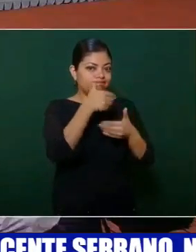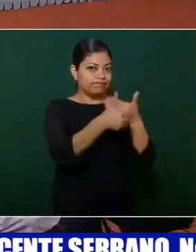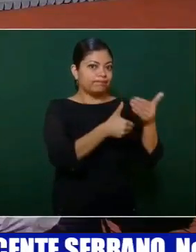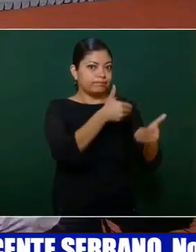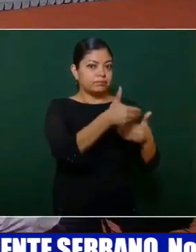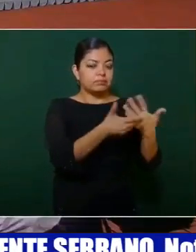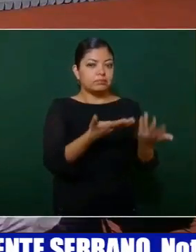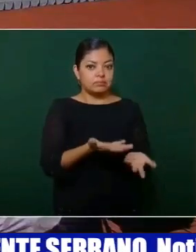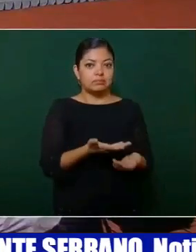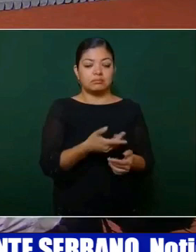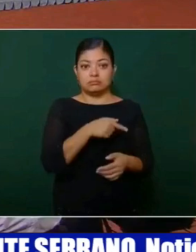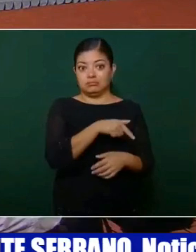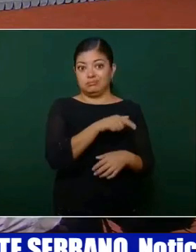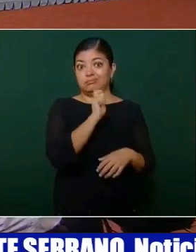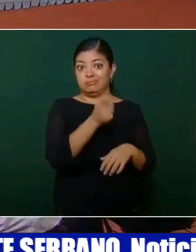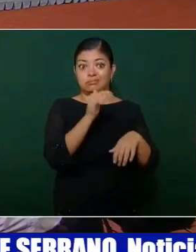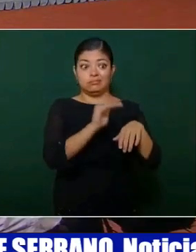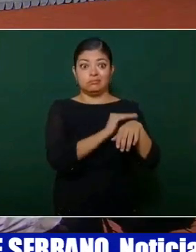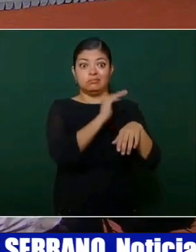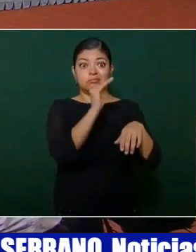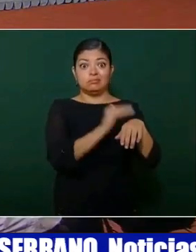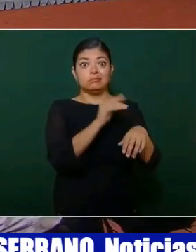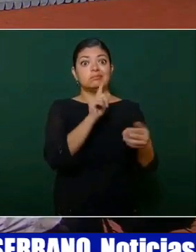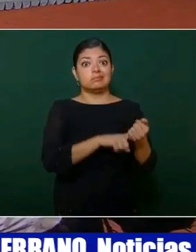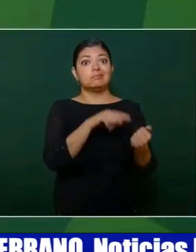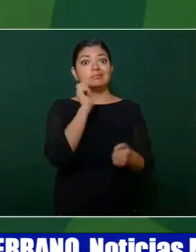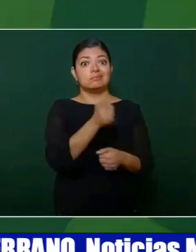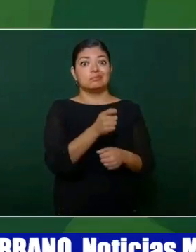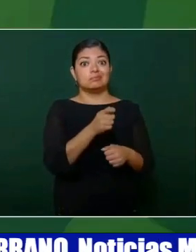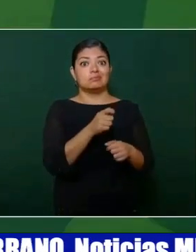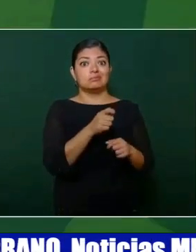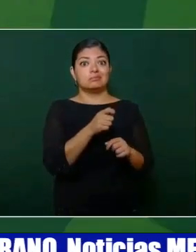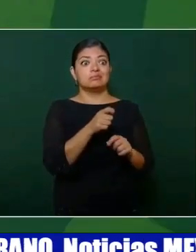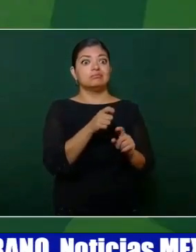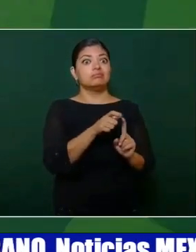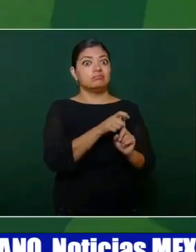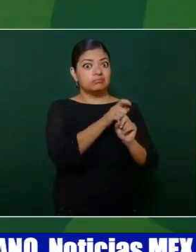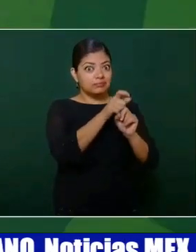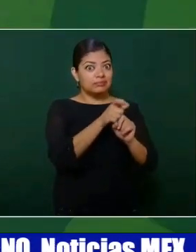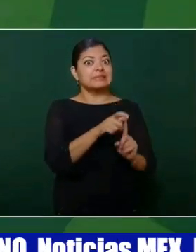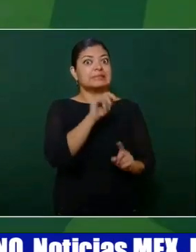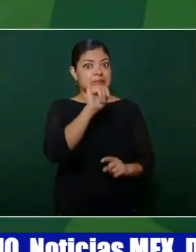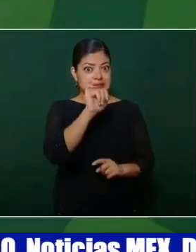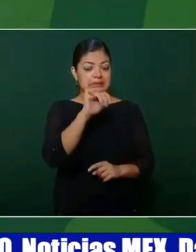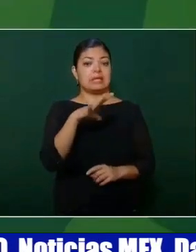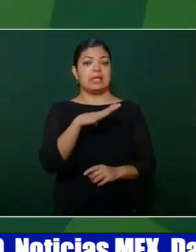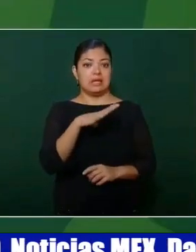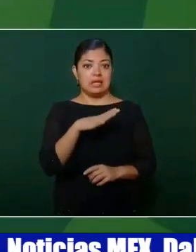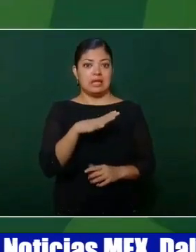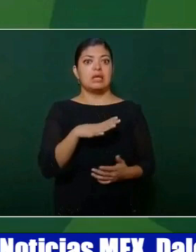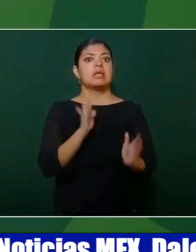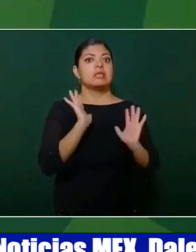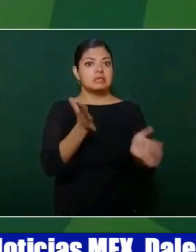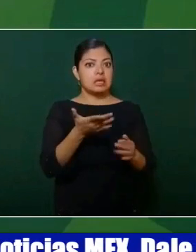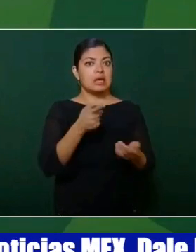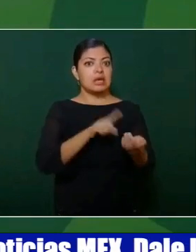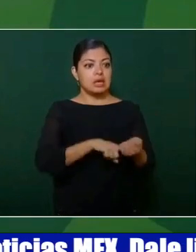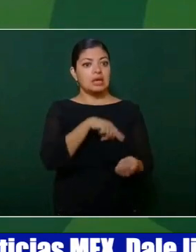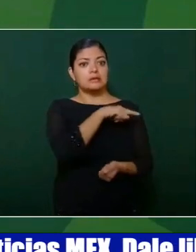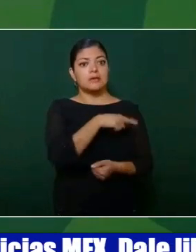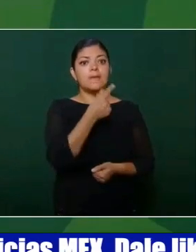irresponsabilidades, en el caso de la activista Luz, que fue asesinada, que le prendieron